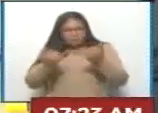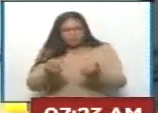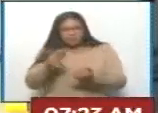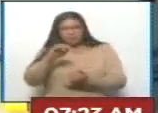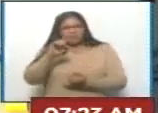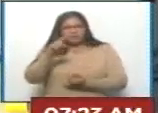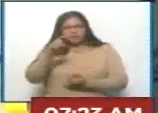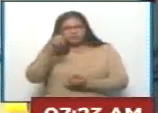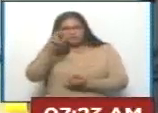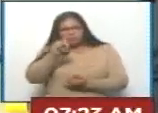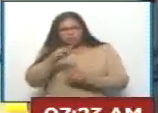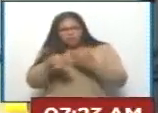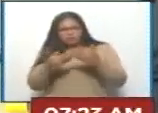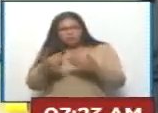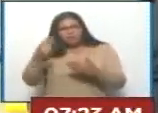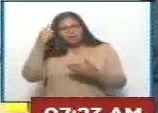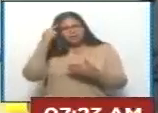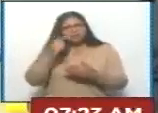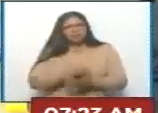el día